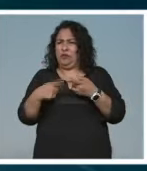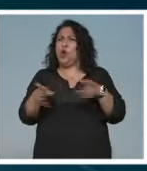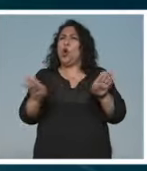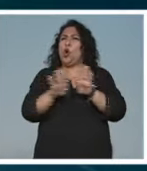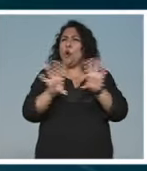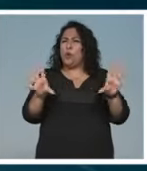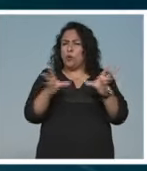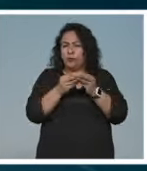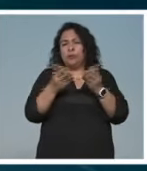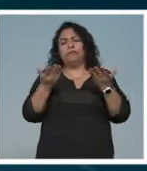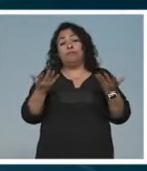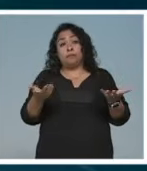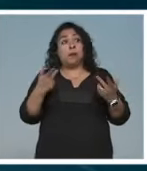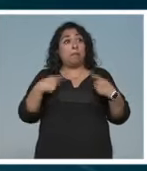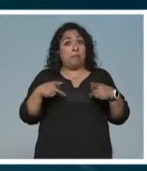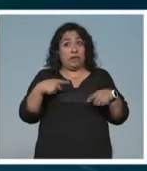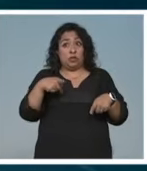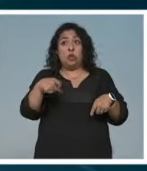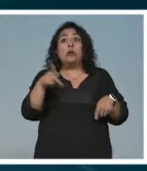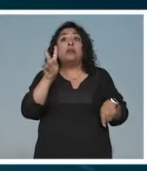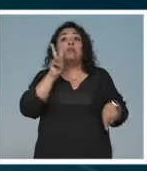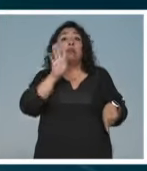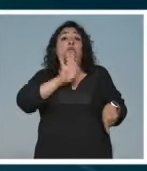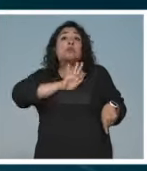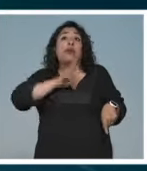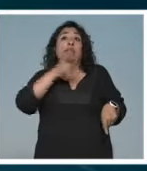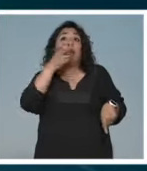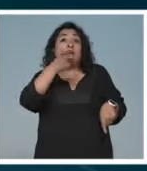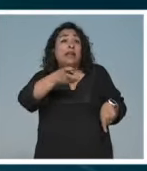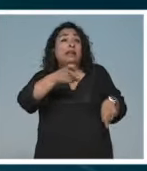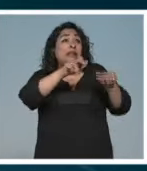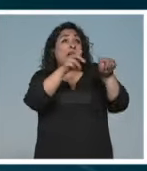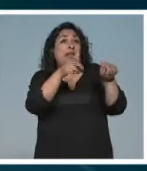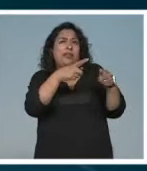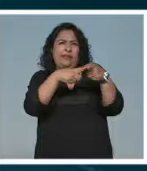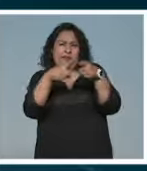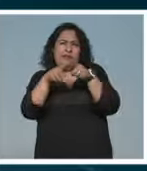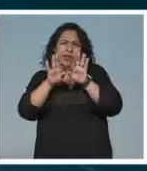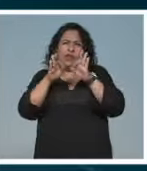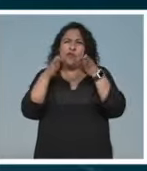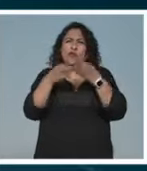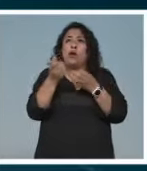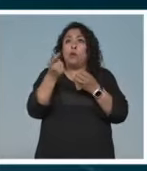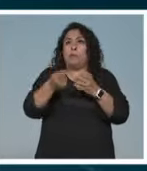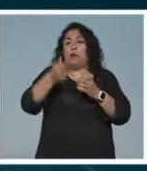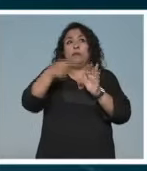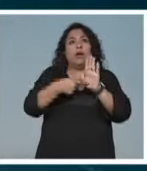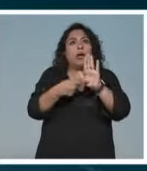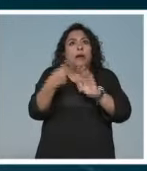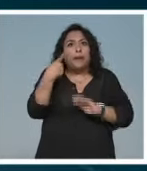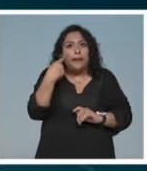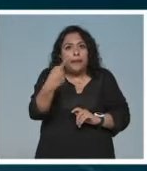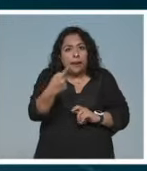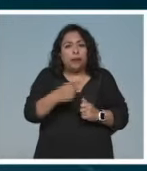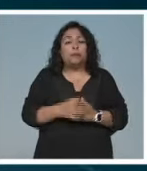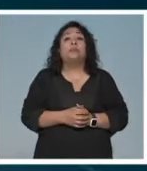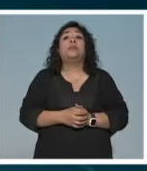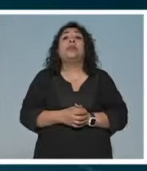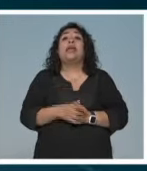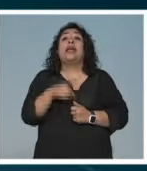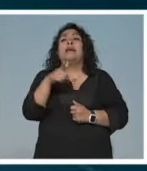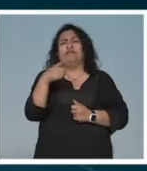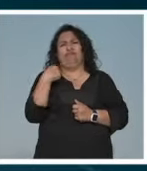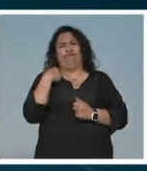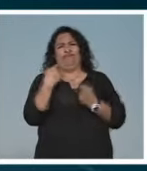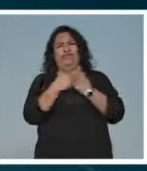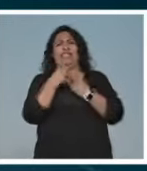that audiences can see those works in a different light, and sometimes for the first time. Las paradojas